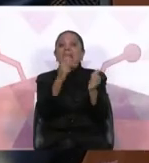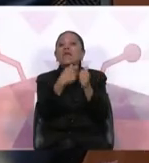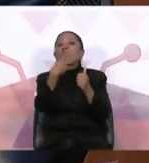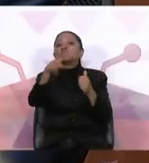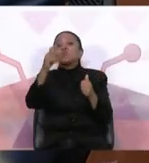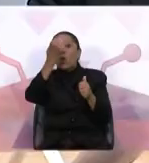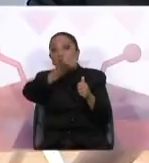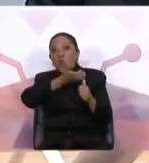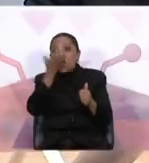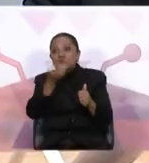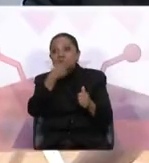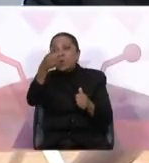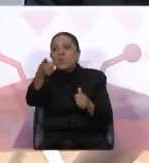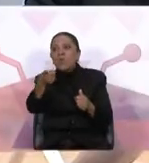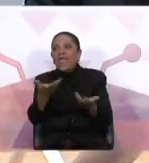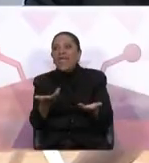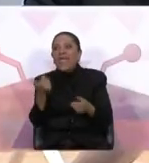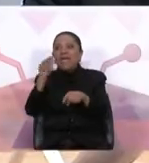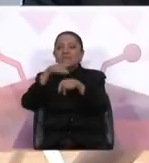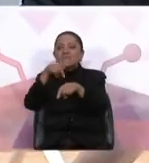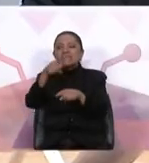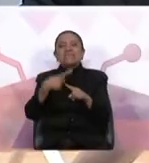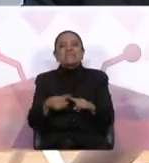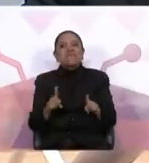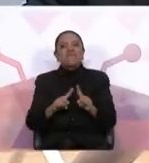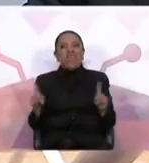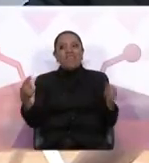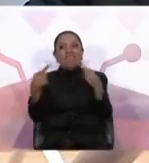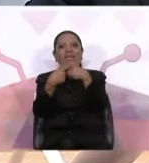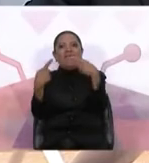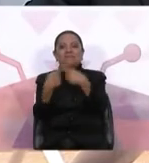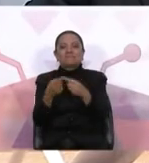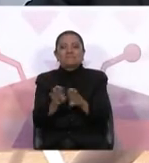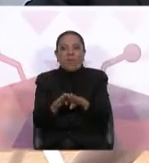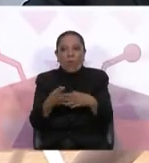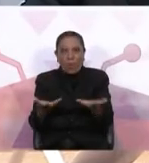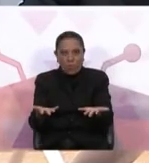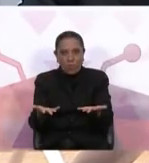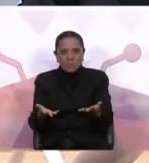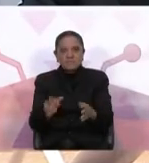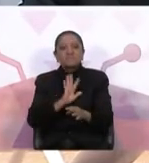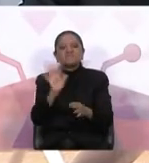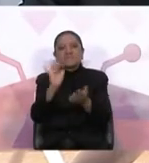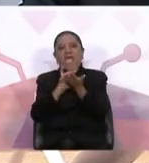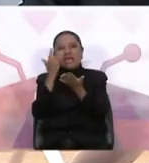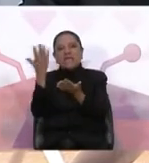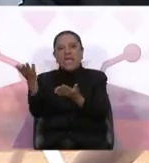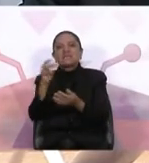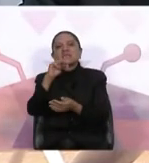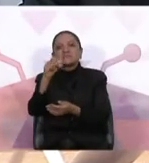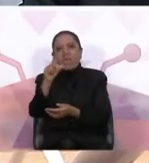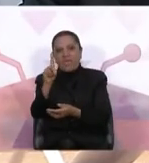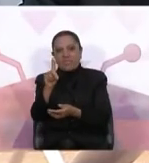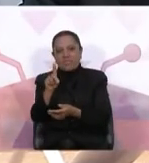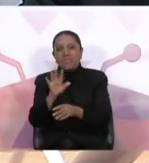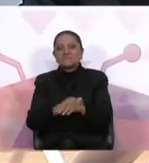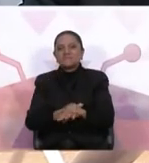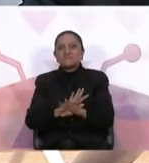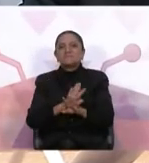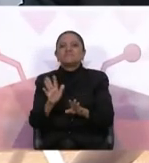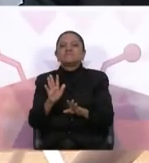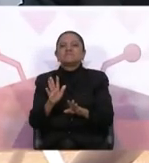gracias candidato jorge meade ocaranza del partido revolucionario institucional vamos ahora con la penúltima